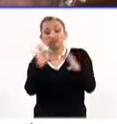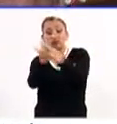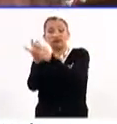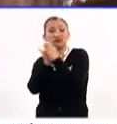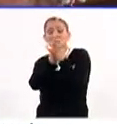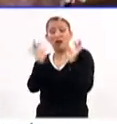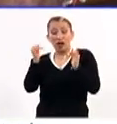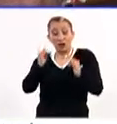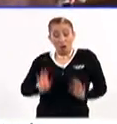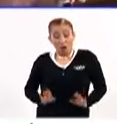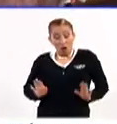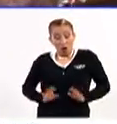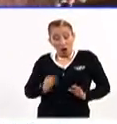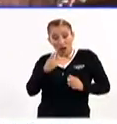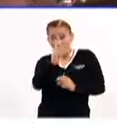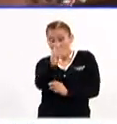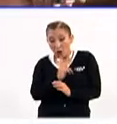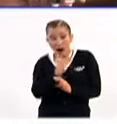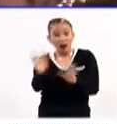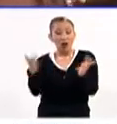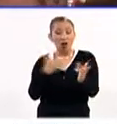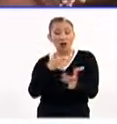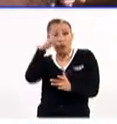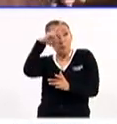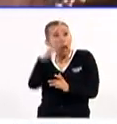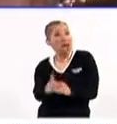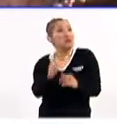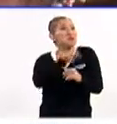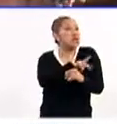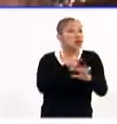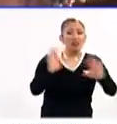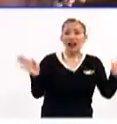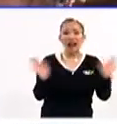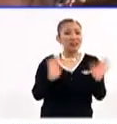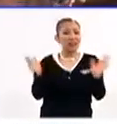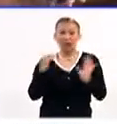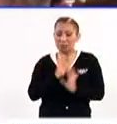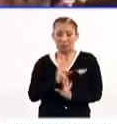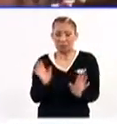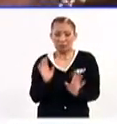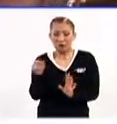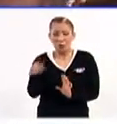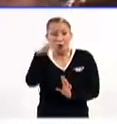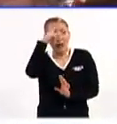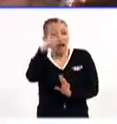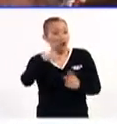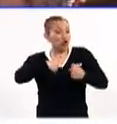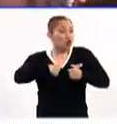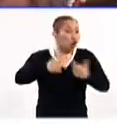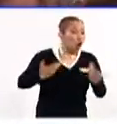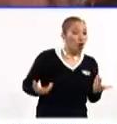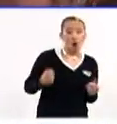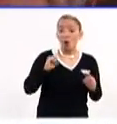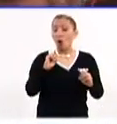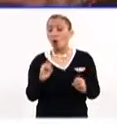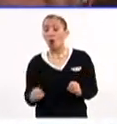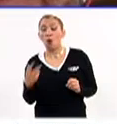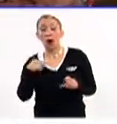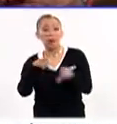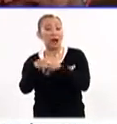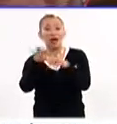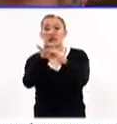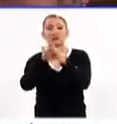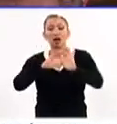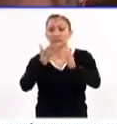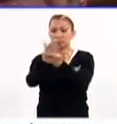no tenían una identidad compartida, no tenían un sentimiento nacionalista, no se consideraban mexicanos o no se consideraban hermanos